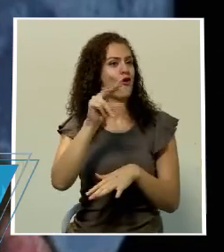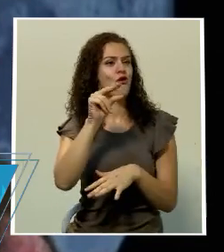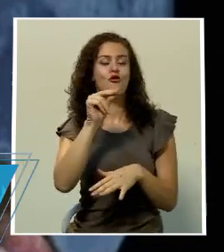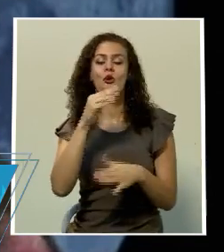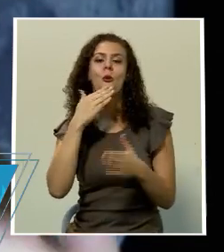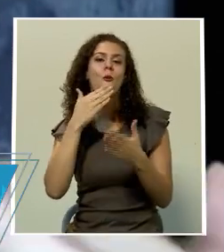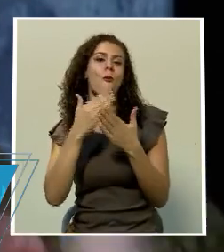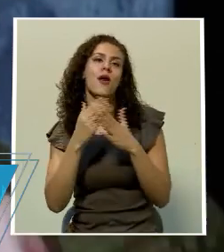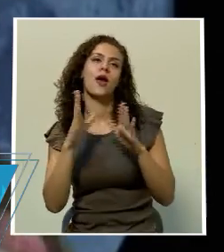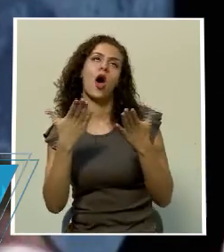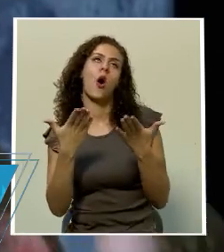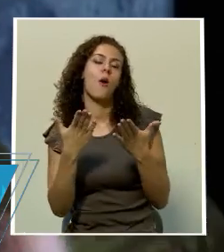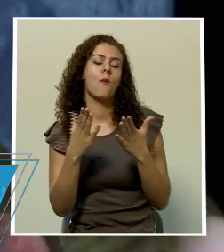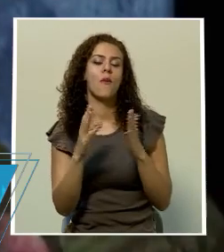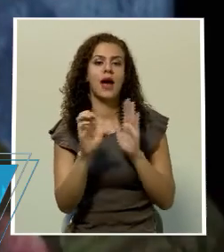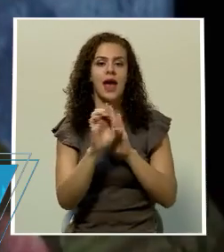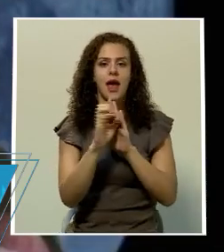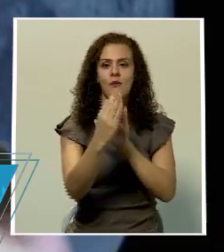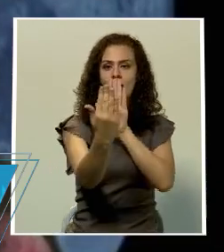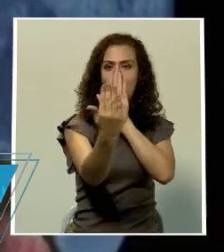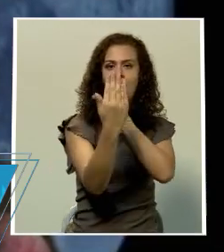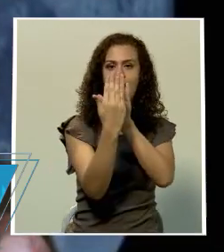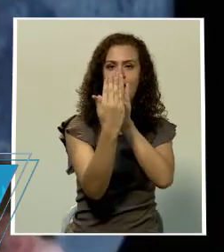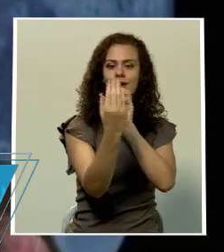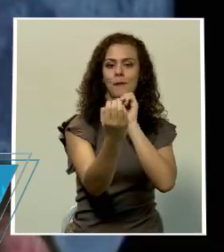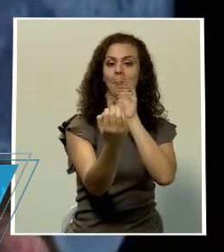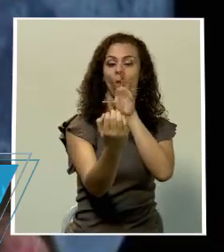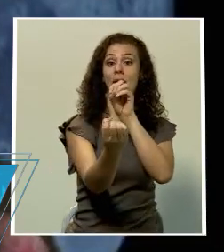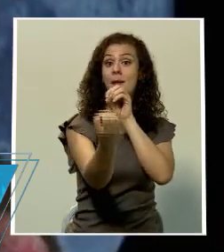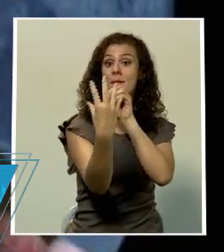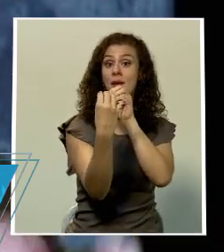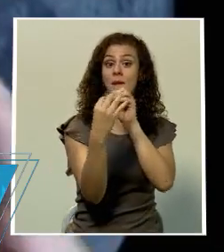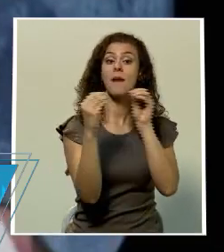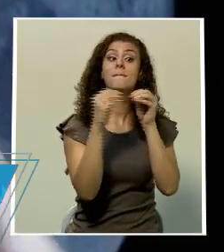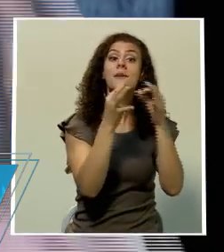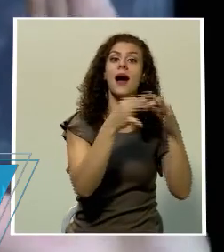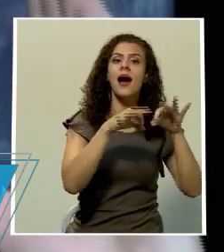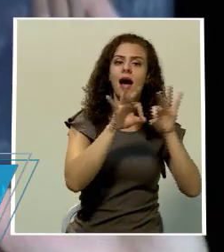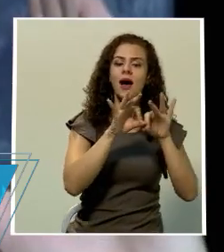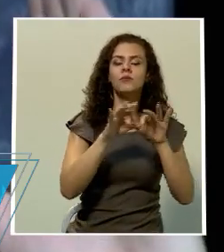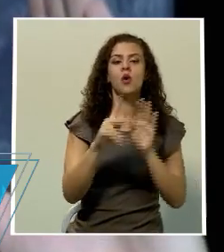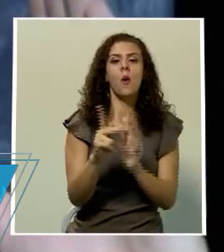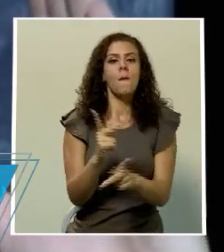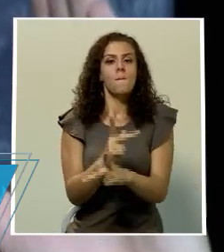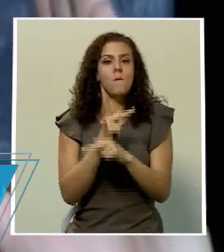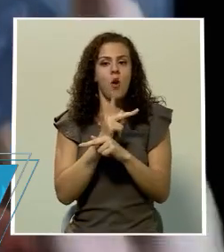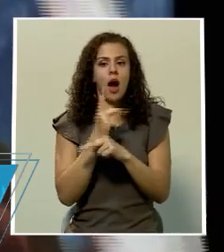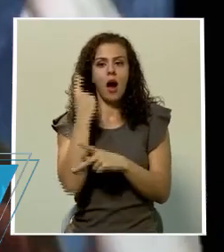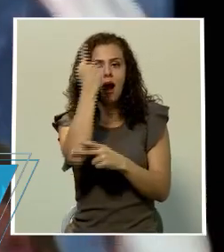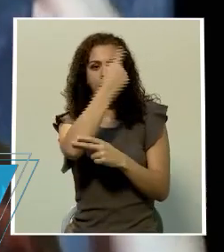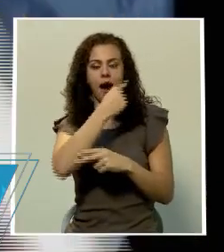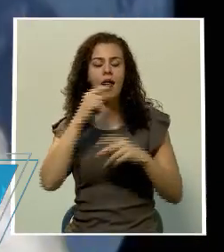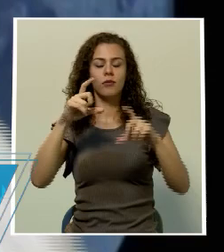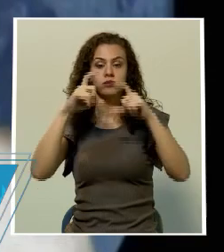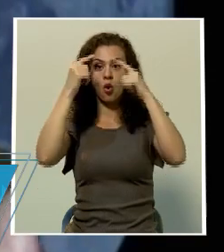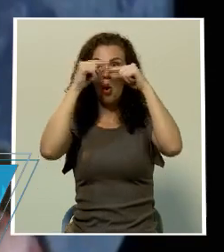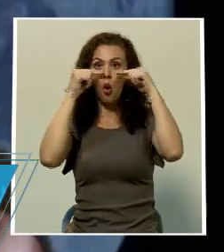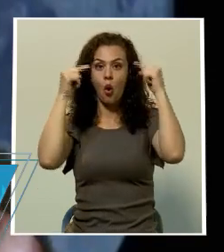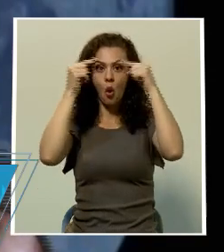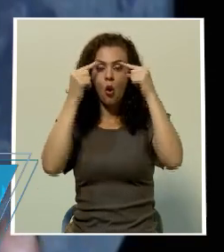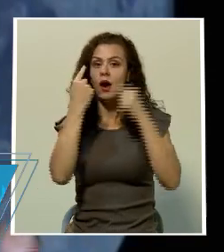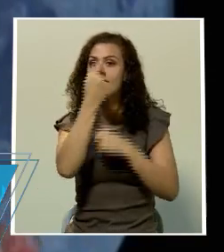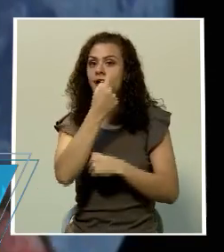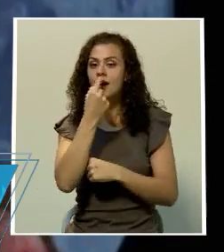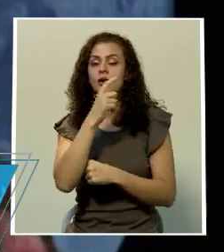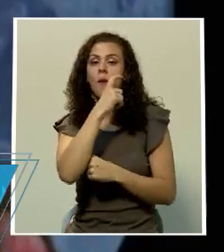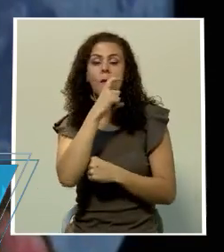tan eficiente como, por ejemplo, el cara a cara. Entonces, la parte más importante es que nos protejamos nuestro rostro, los ojos, la